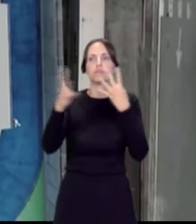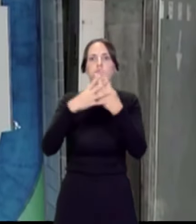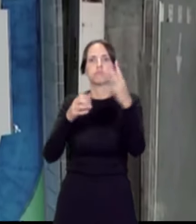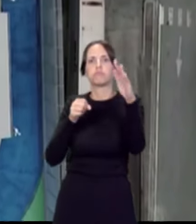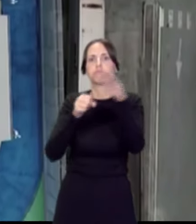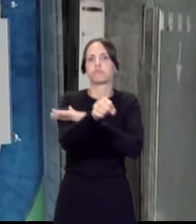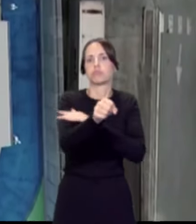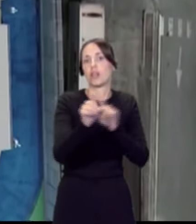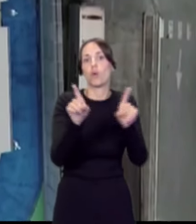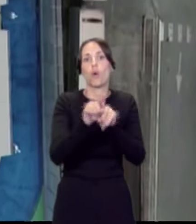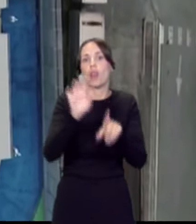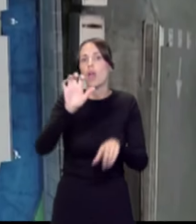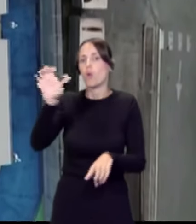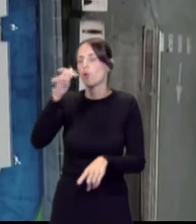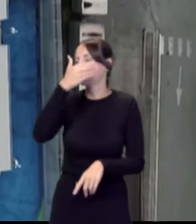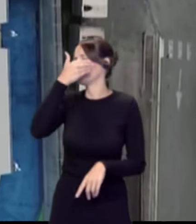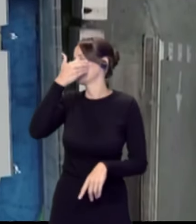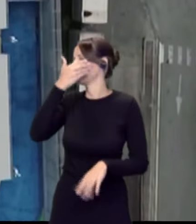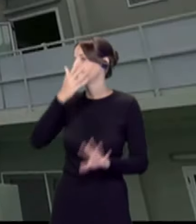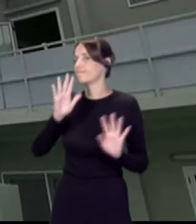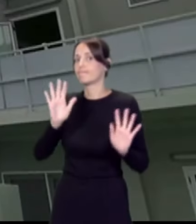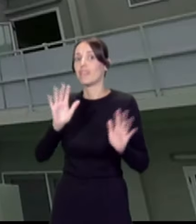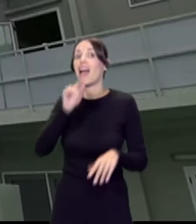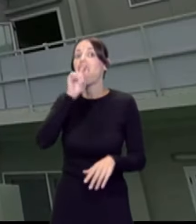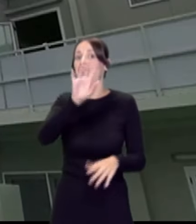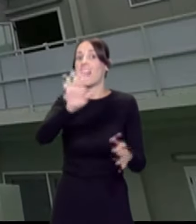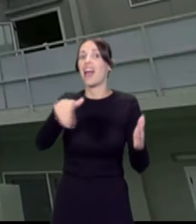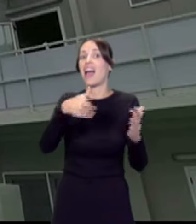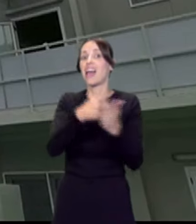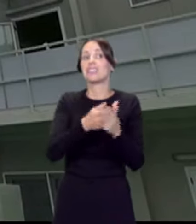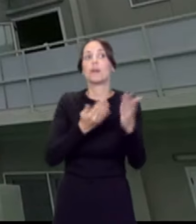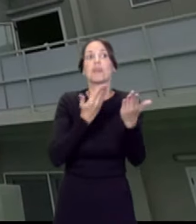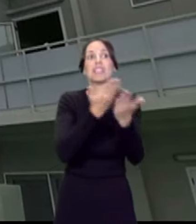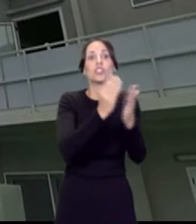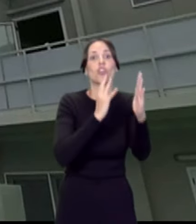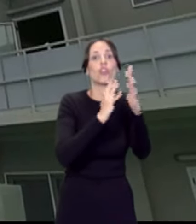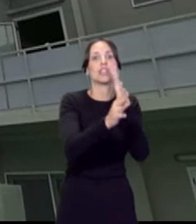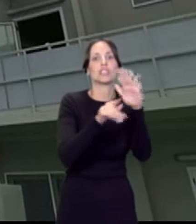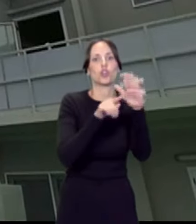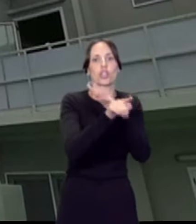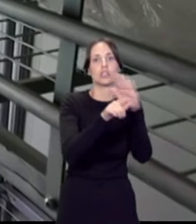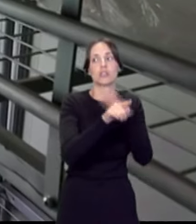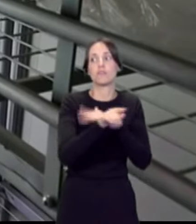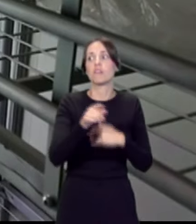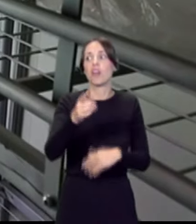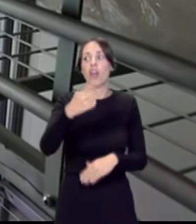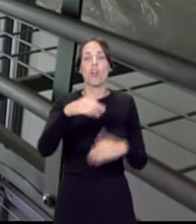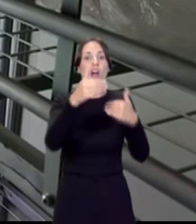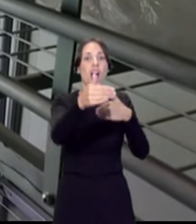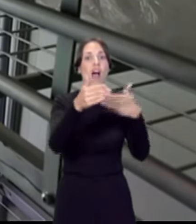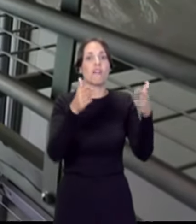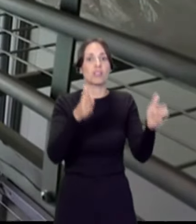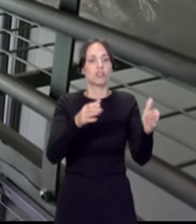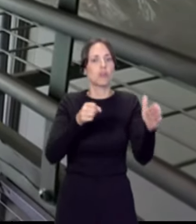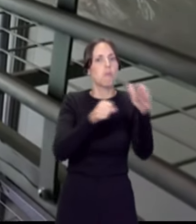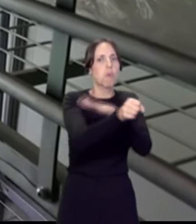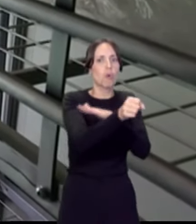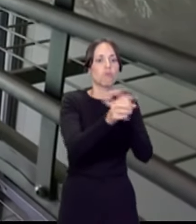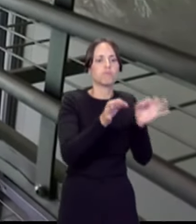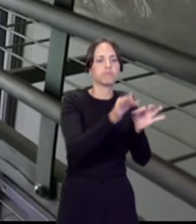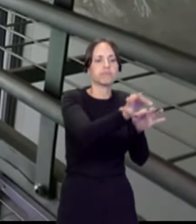Europea. Aquí estarán hasta que se tramite su petición de asilo. Encerrados en habitaciones de apenas 12